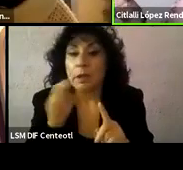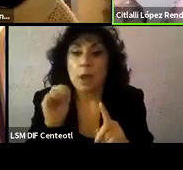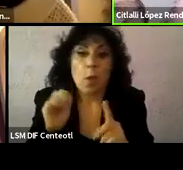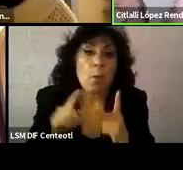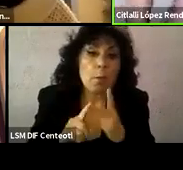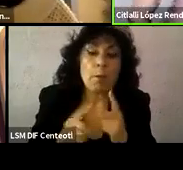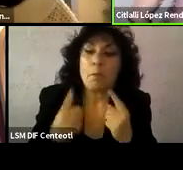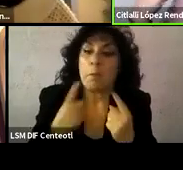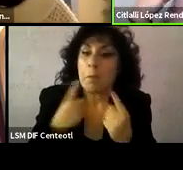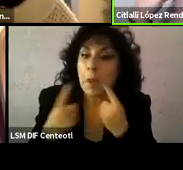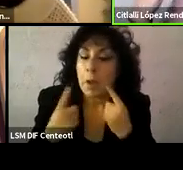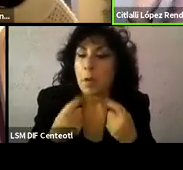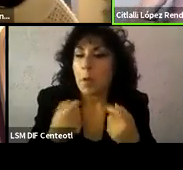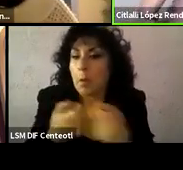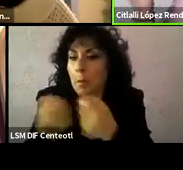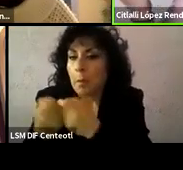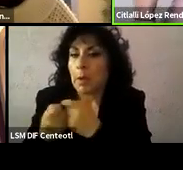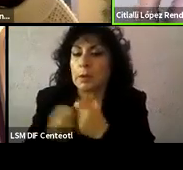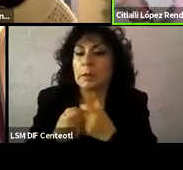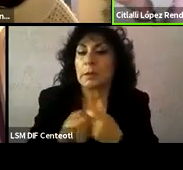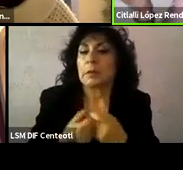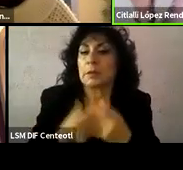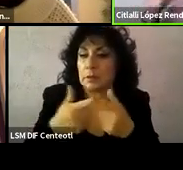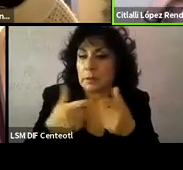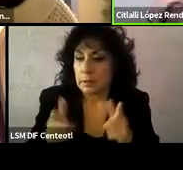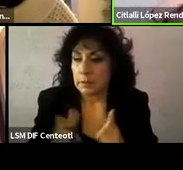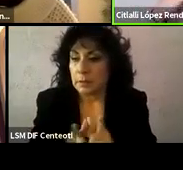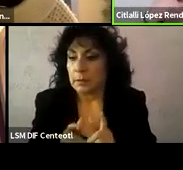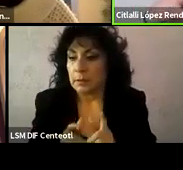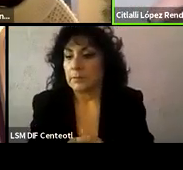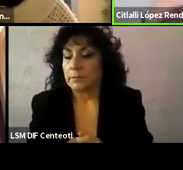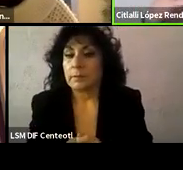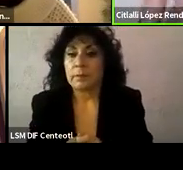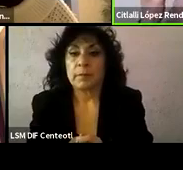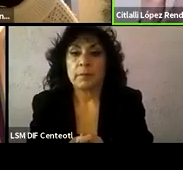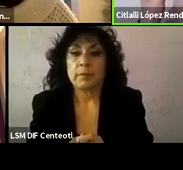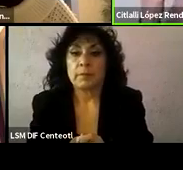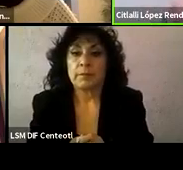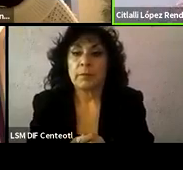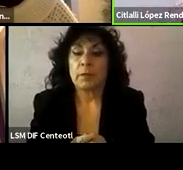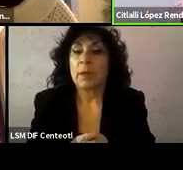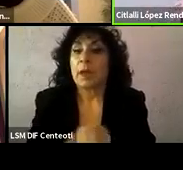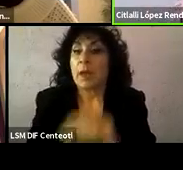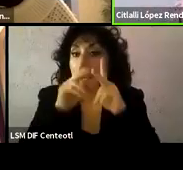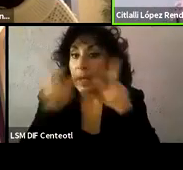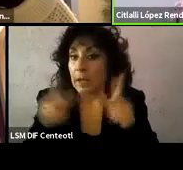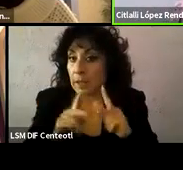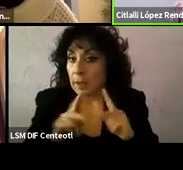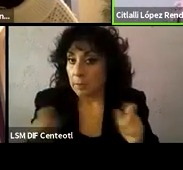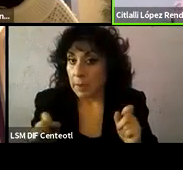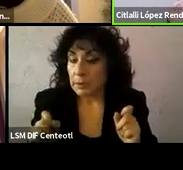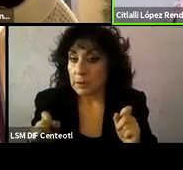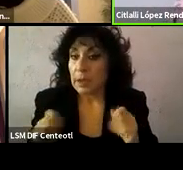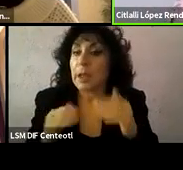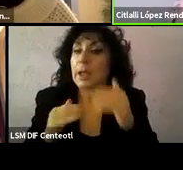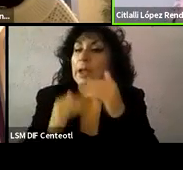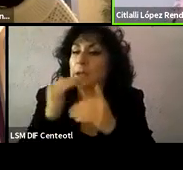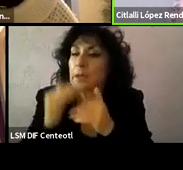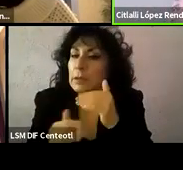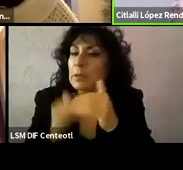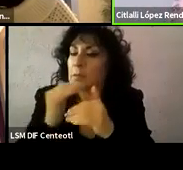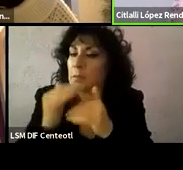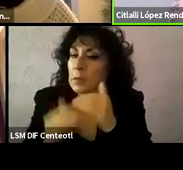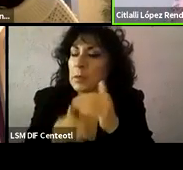transformación. Y bueno, entonces la paz la construimos, bueno, buscamos en estos procesos educativos buscar estrategias